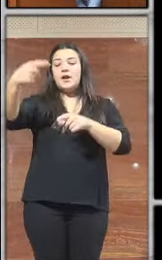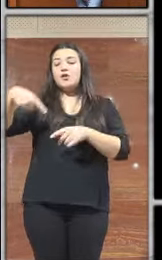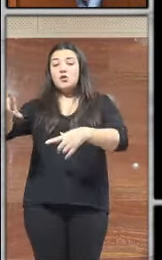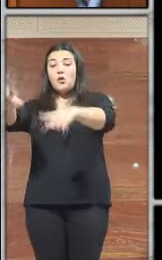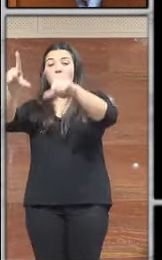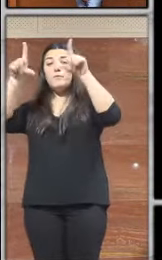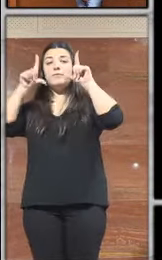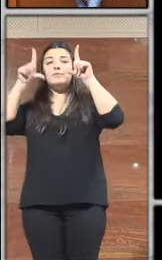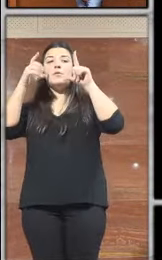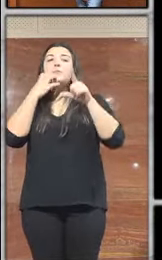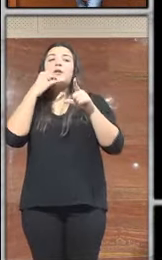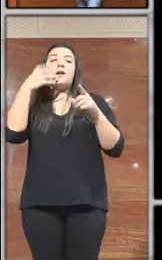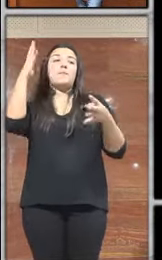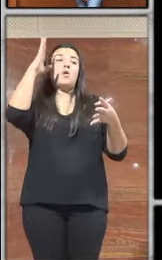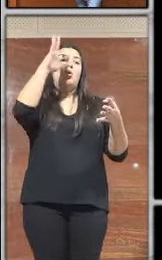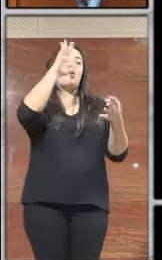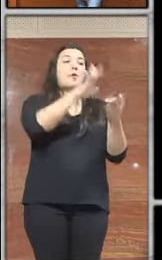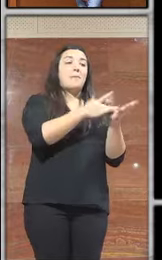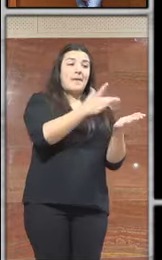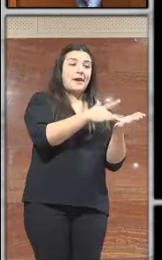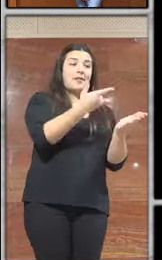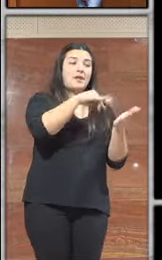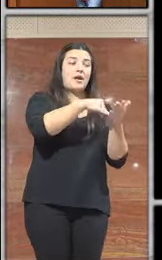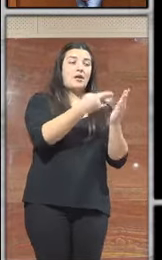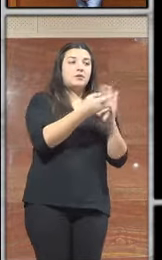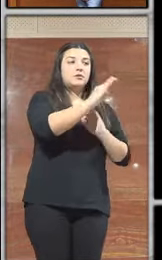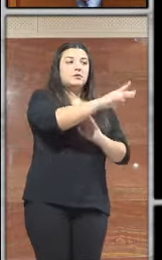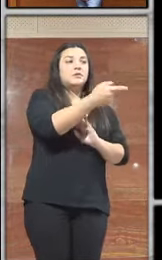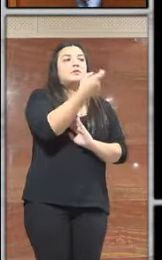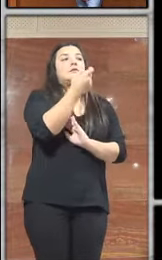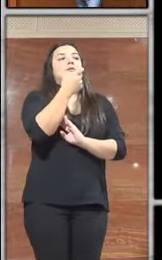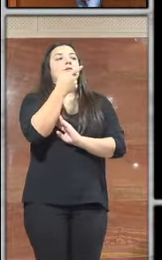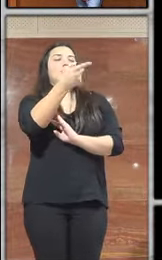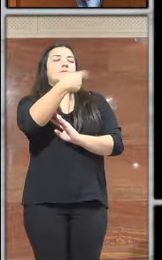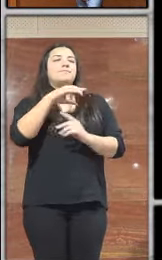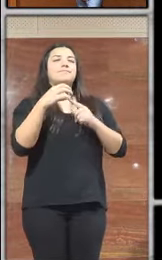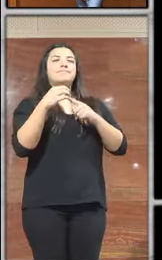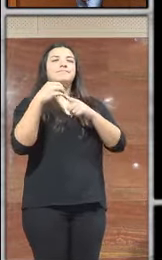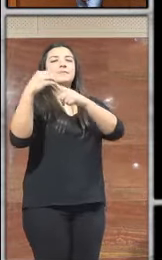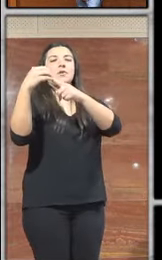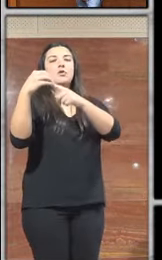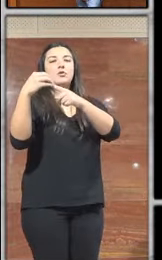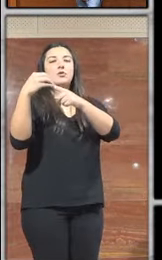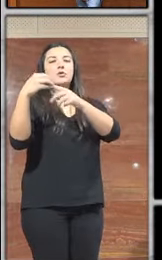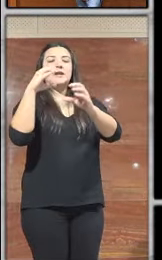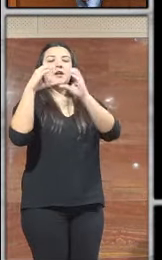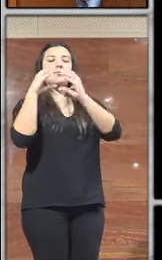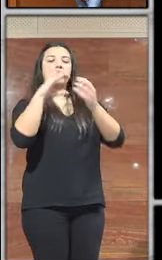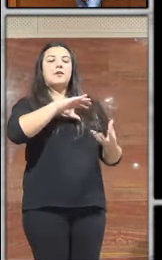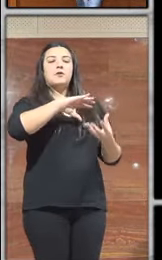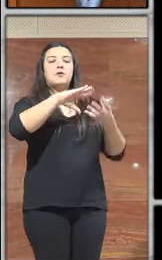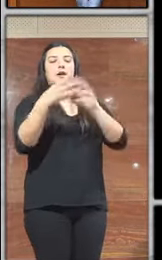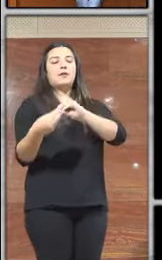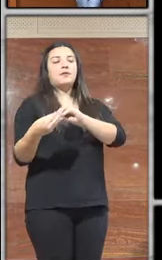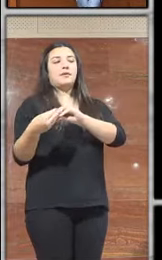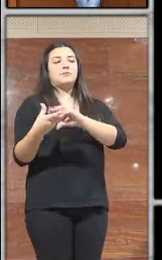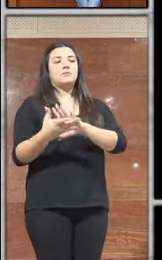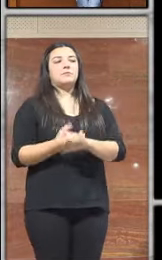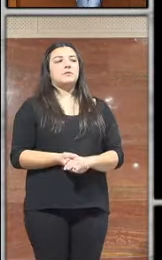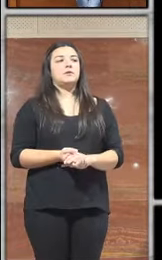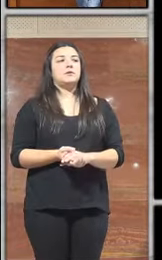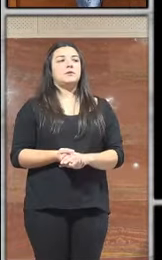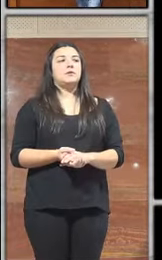proyecto de Valencia, de decir, bueno, pues adoptar ese liderazgo en la comunicación, que además es perfectamente